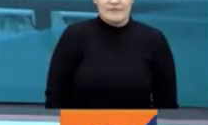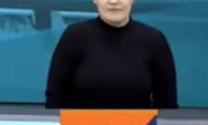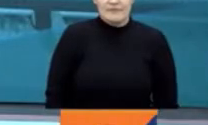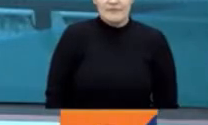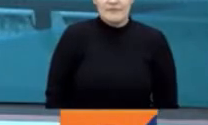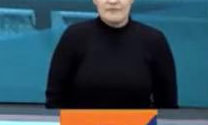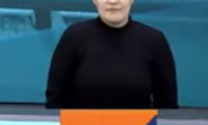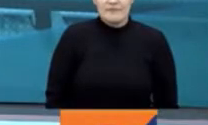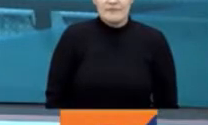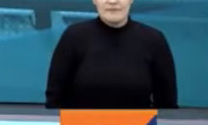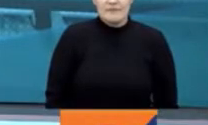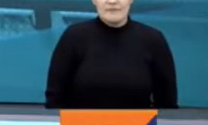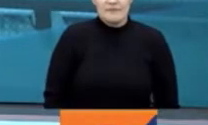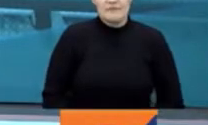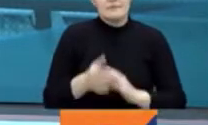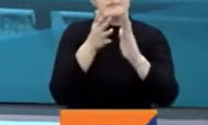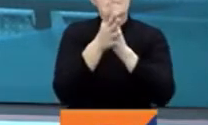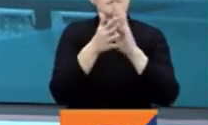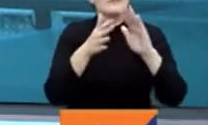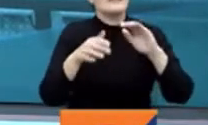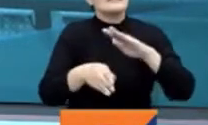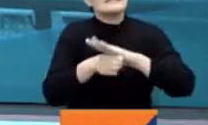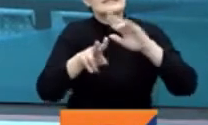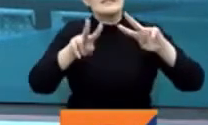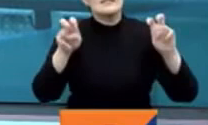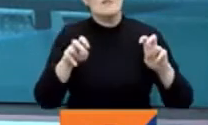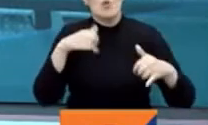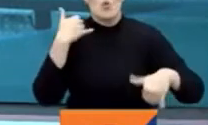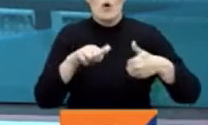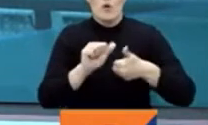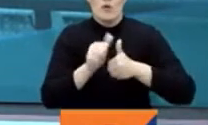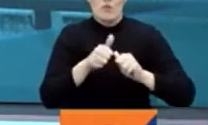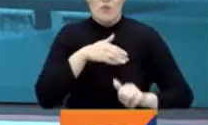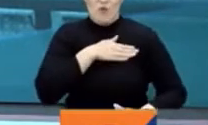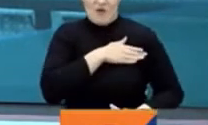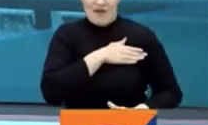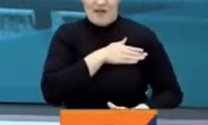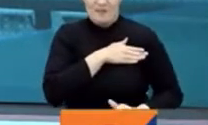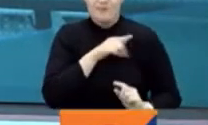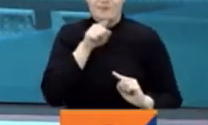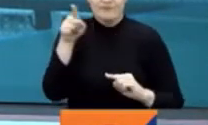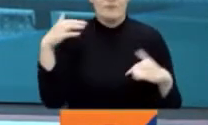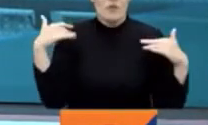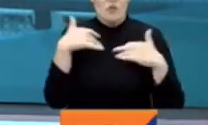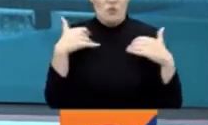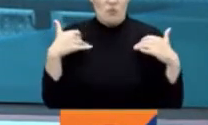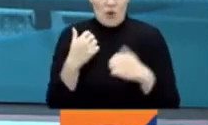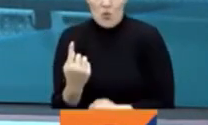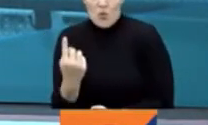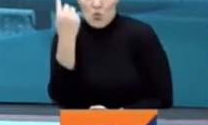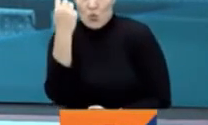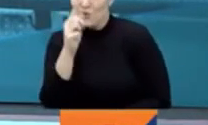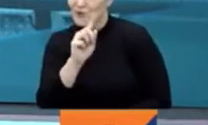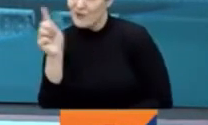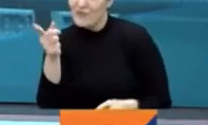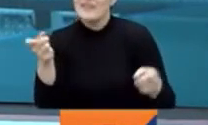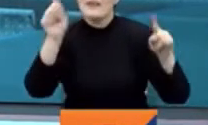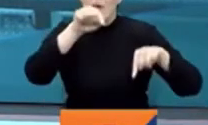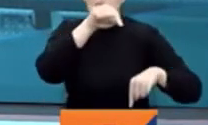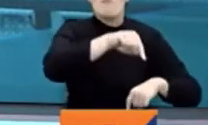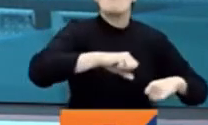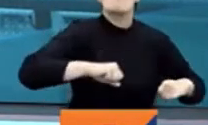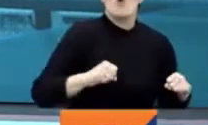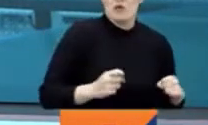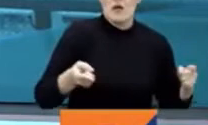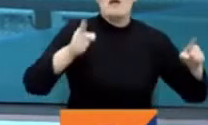Bueno, y continuamos ahora con los Juegos Bolivarianos, que concluyen mañana. No solamente se disputaron en Valledupar, por cierto, sino también Bogotá